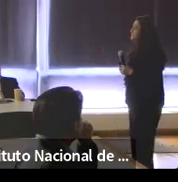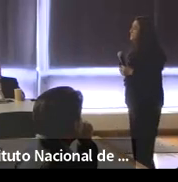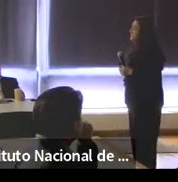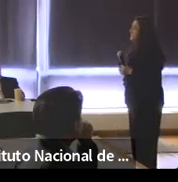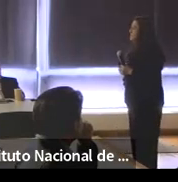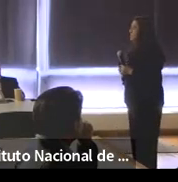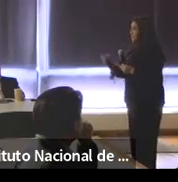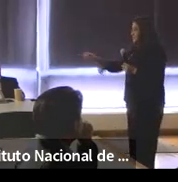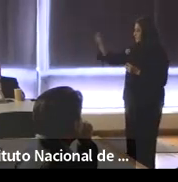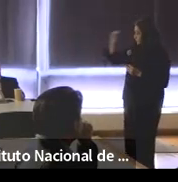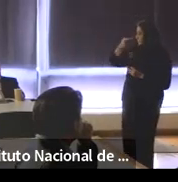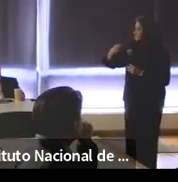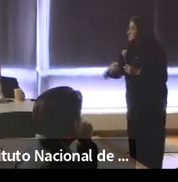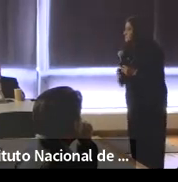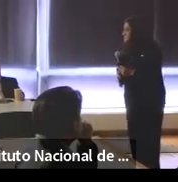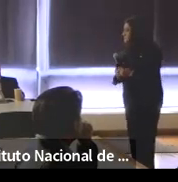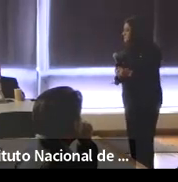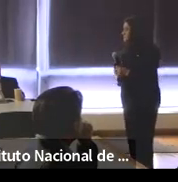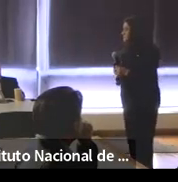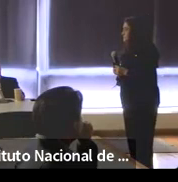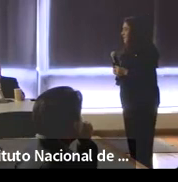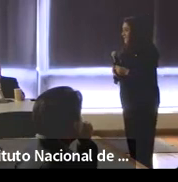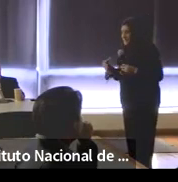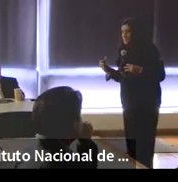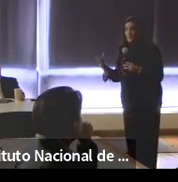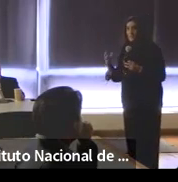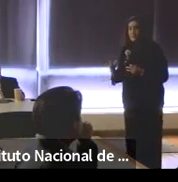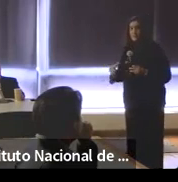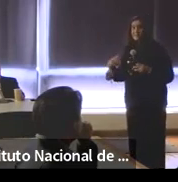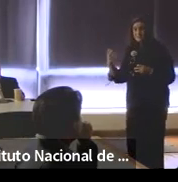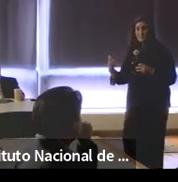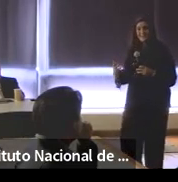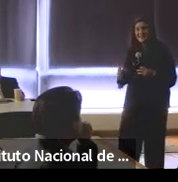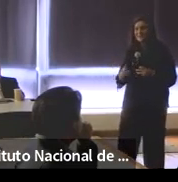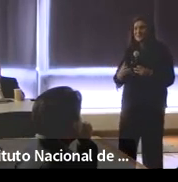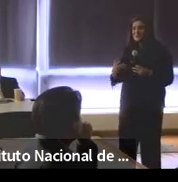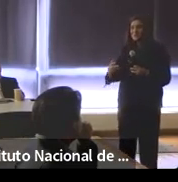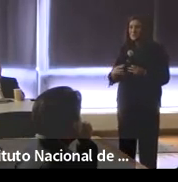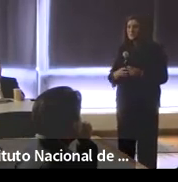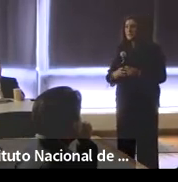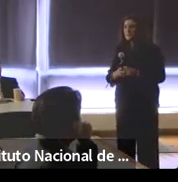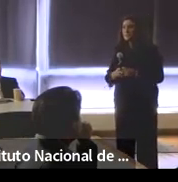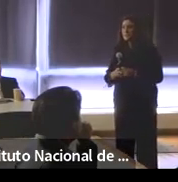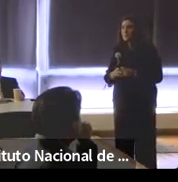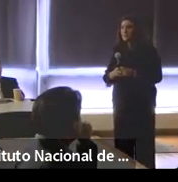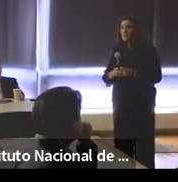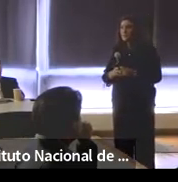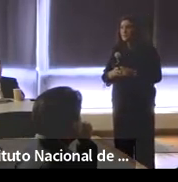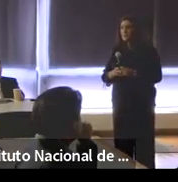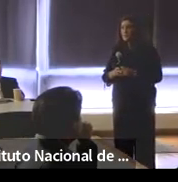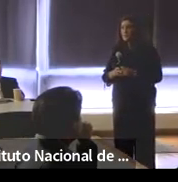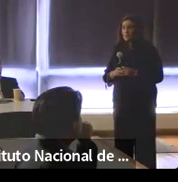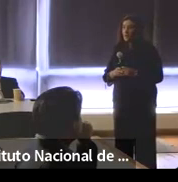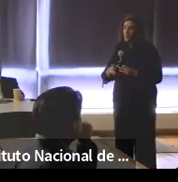ustedes ya conocen pero tiene que ver con esto en las organizaciones las mujeres eran a veces poco escuchadas